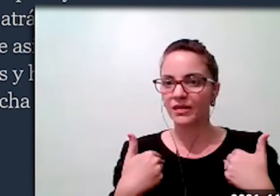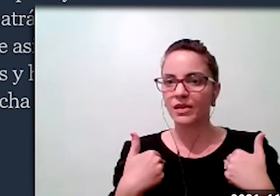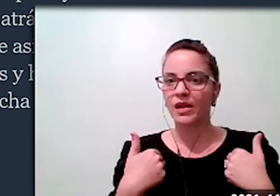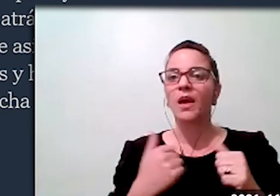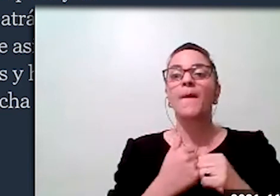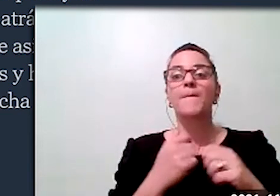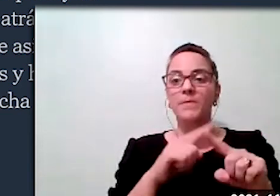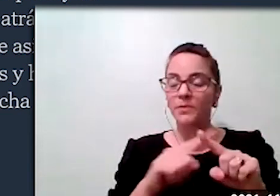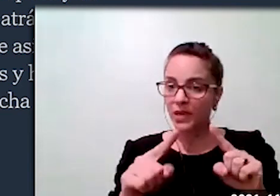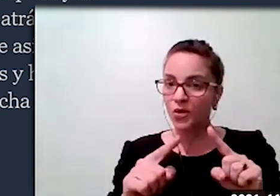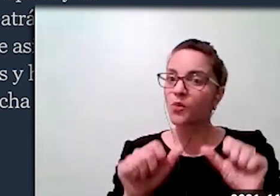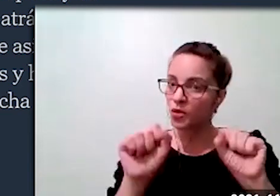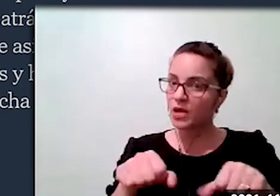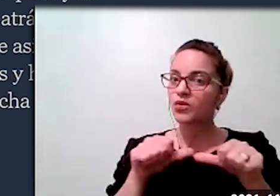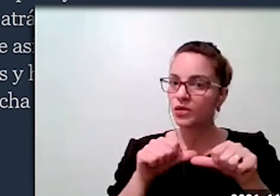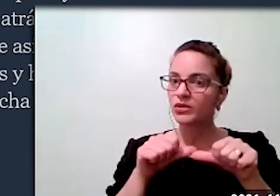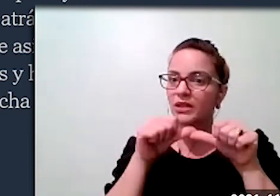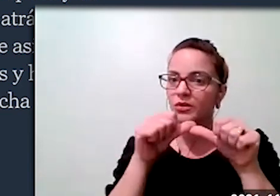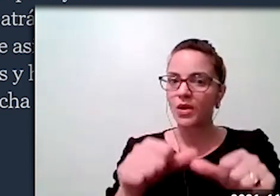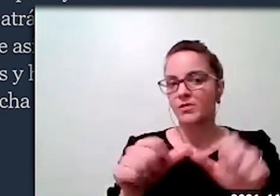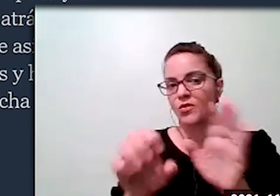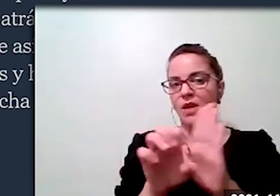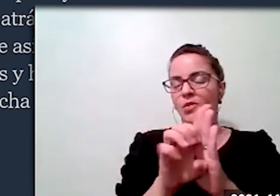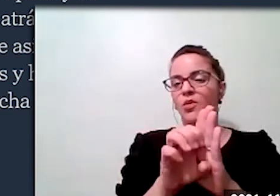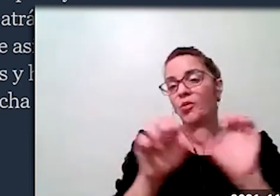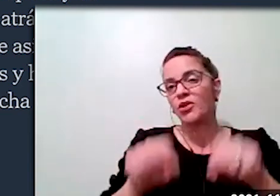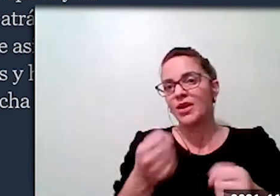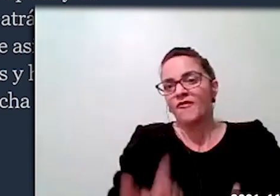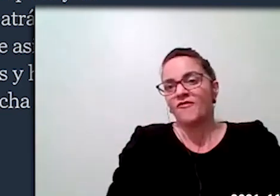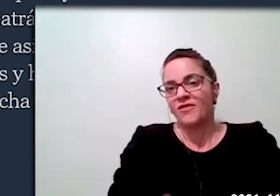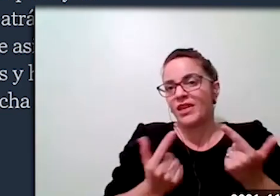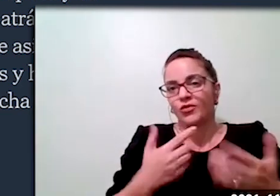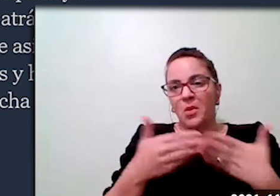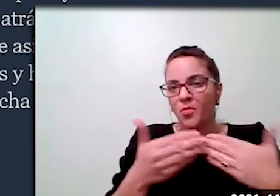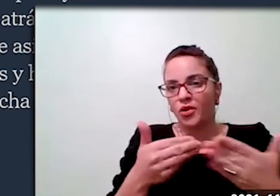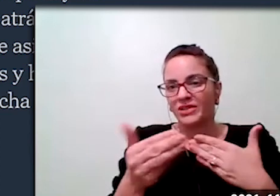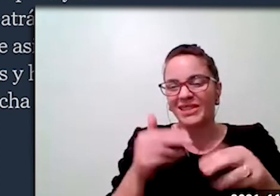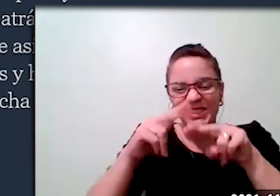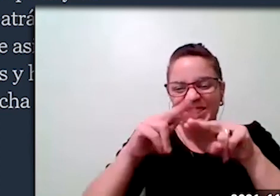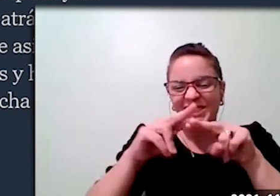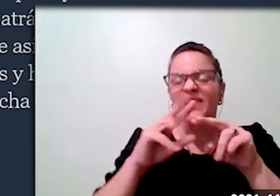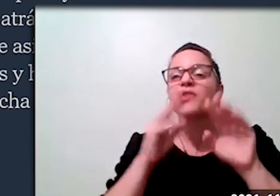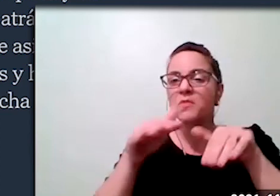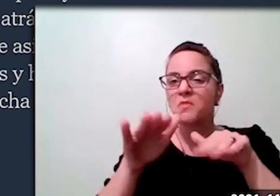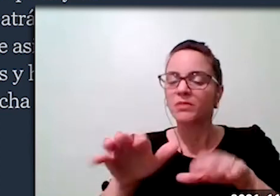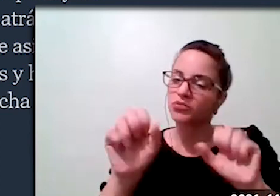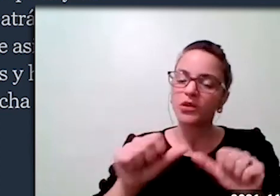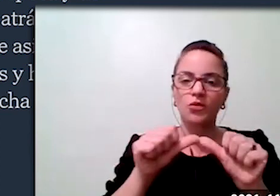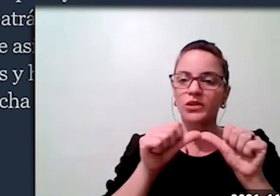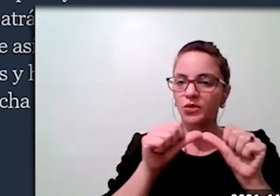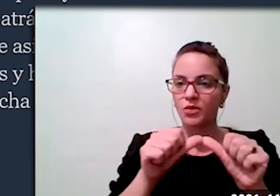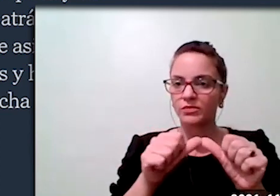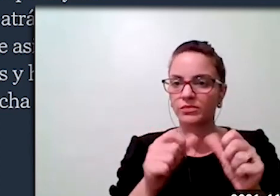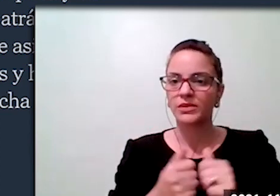las inevitables plagas. Es interesante ver en estos objetos fragmentos,